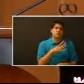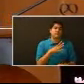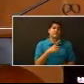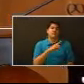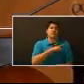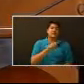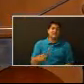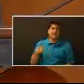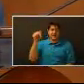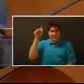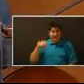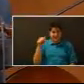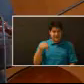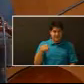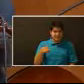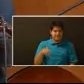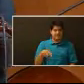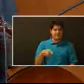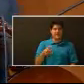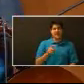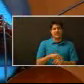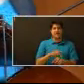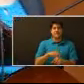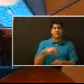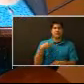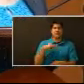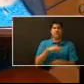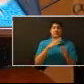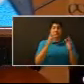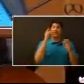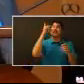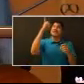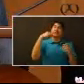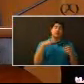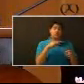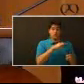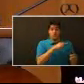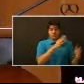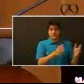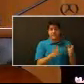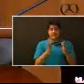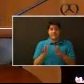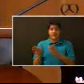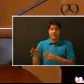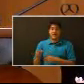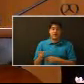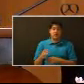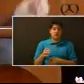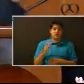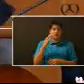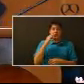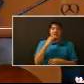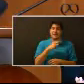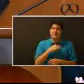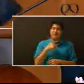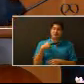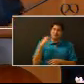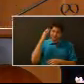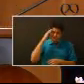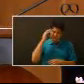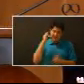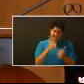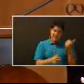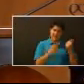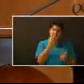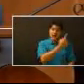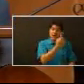aquí, el tiempo donde el Señor nos ha trabajado y nos ha preparado, hermano, yo sé que usted, que cada uno de